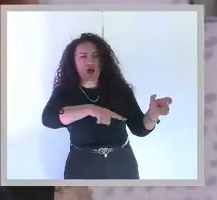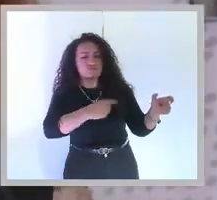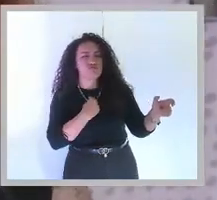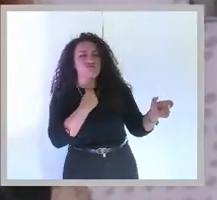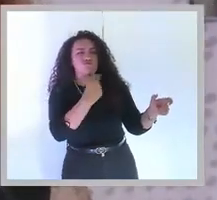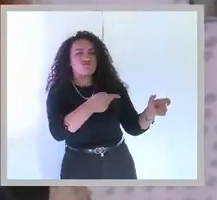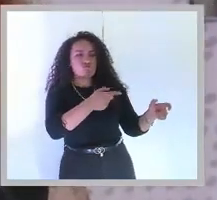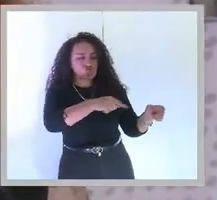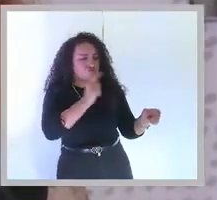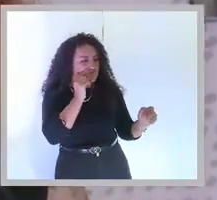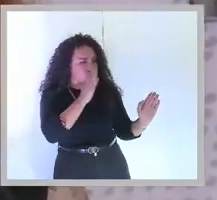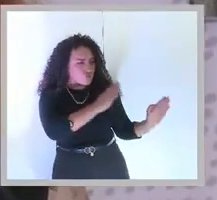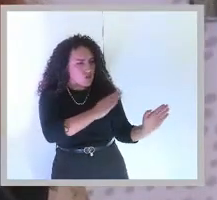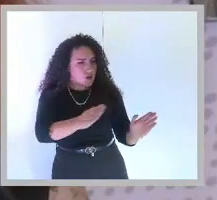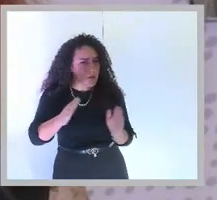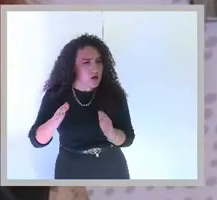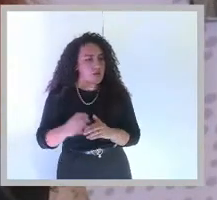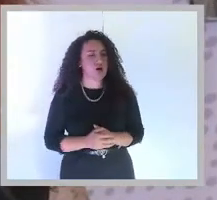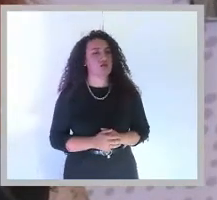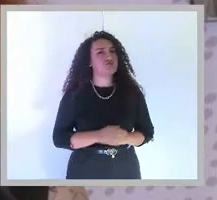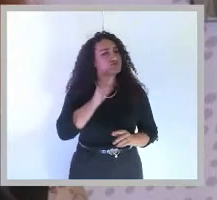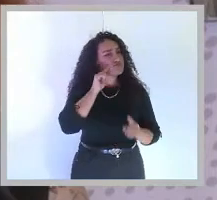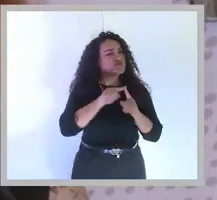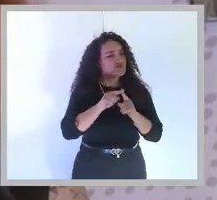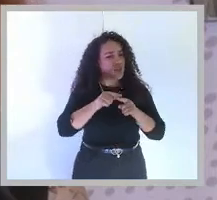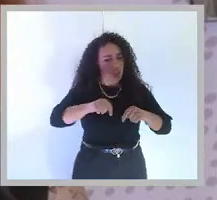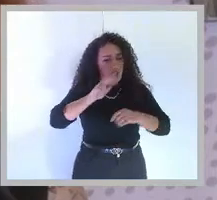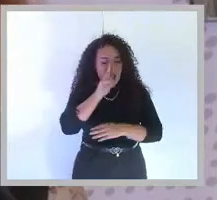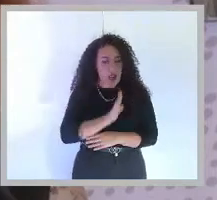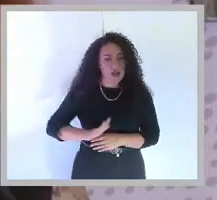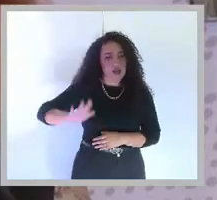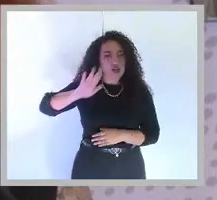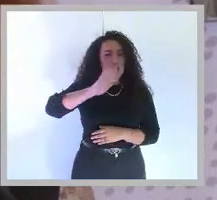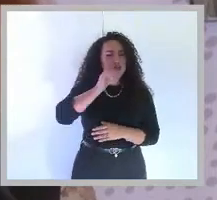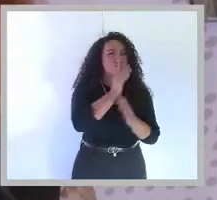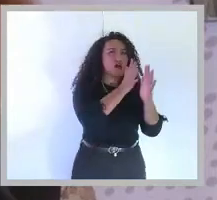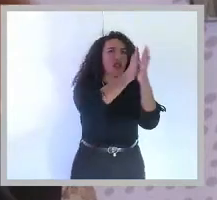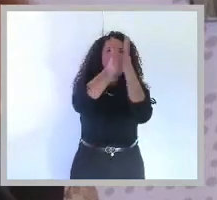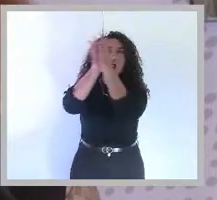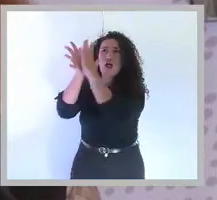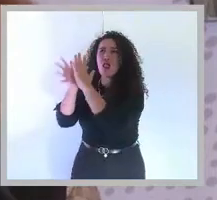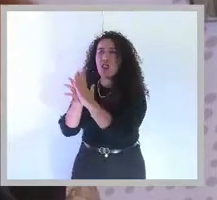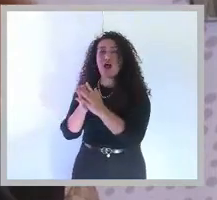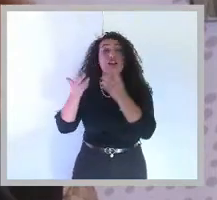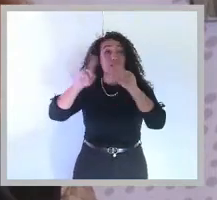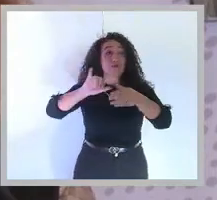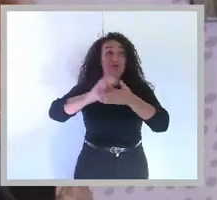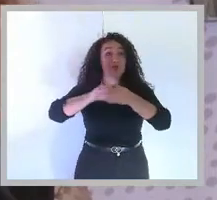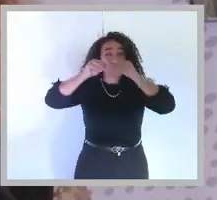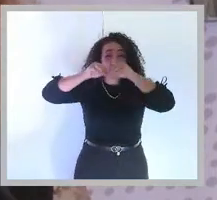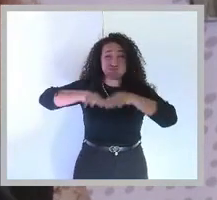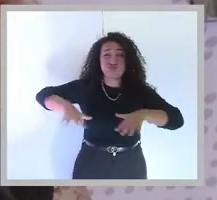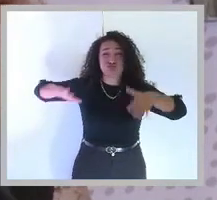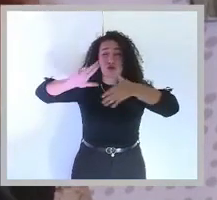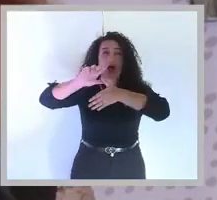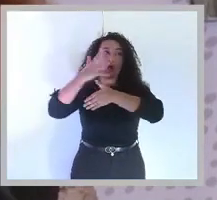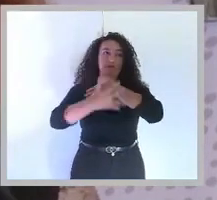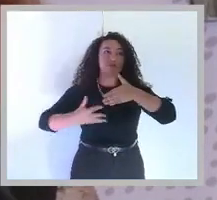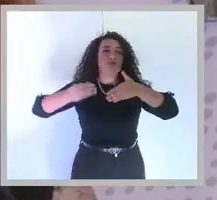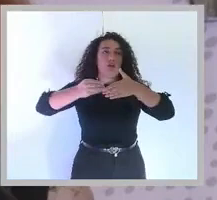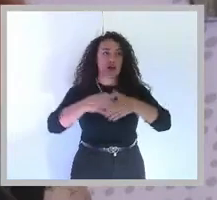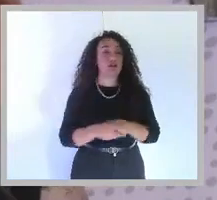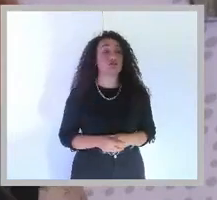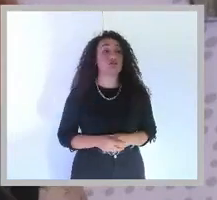llevarlas al escenario nacional y regional a toda América Latina. De seguro, los aprendizajes